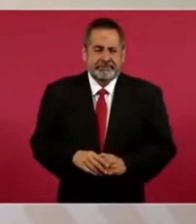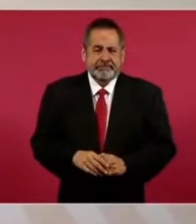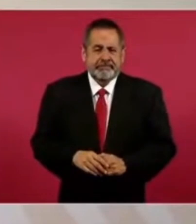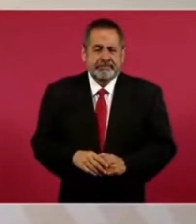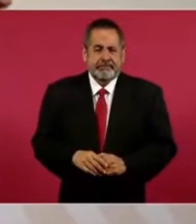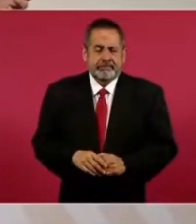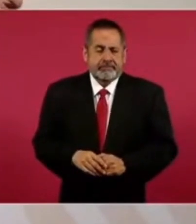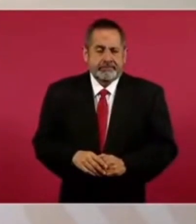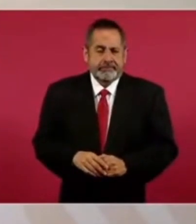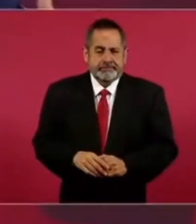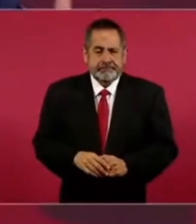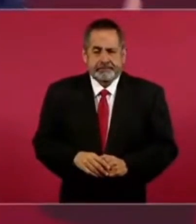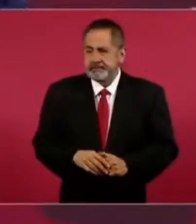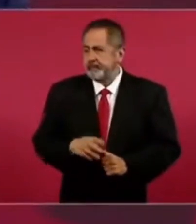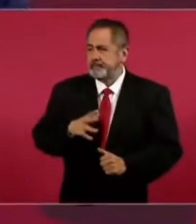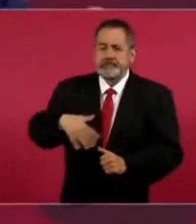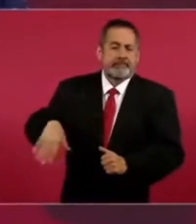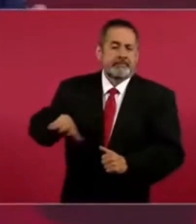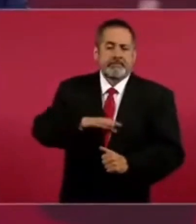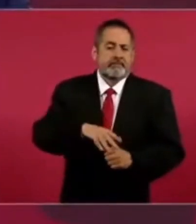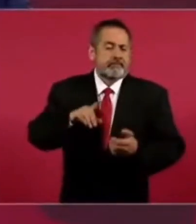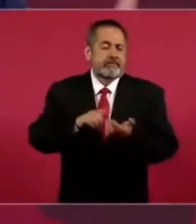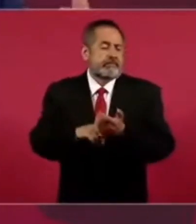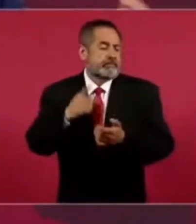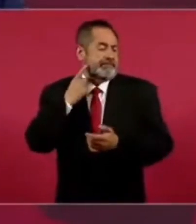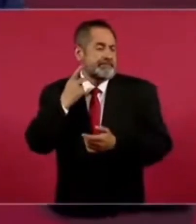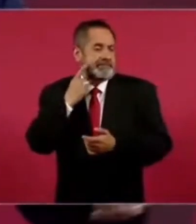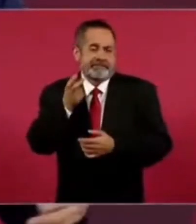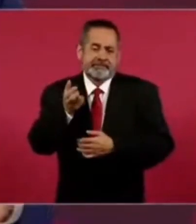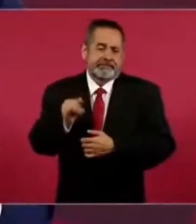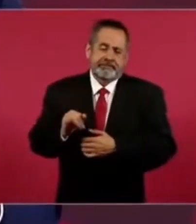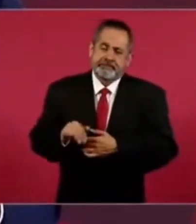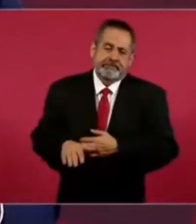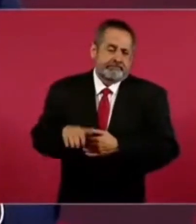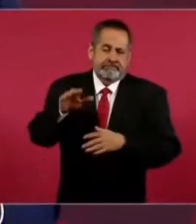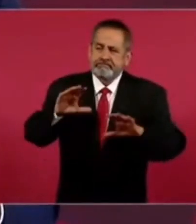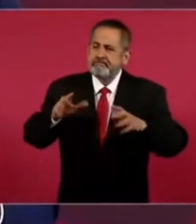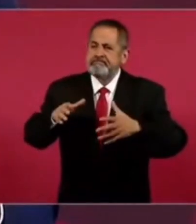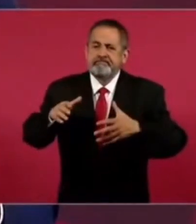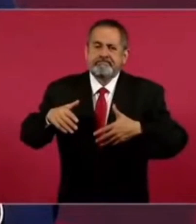la vida pública y también en lo privado.